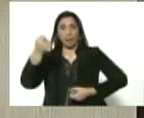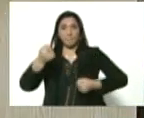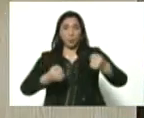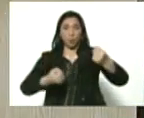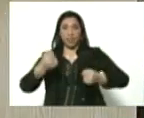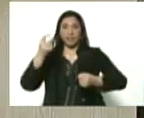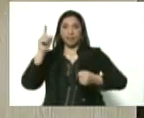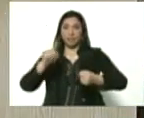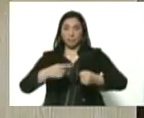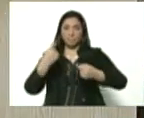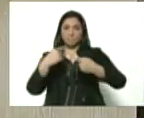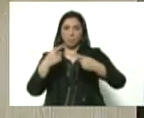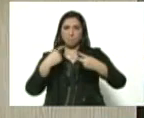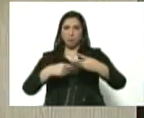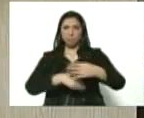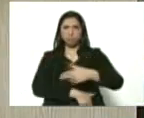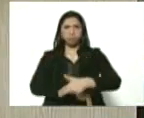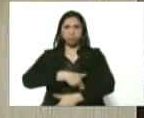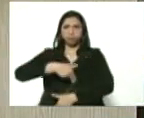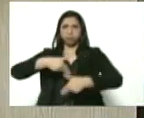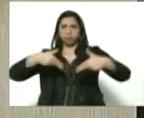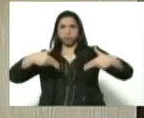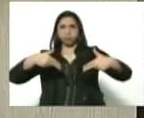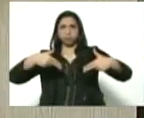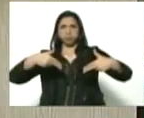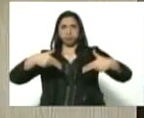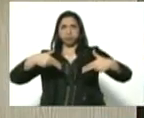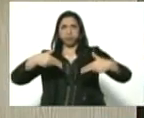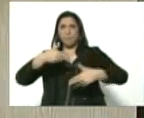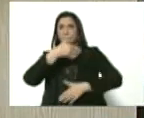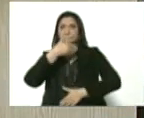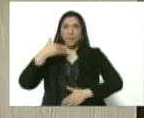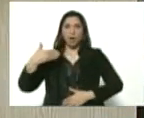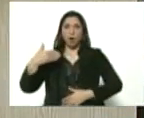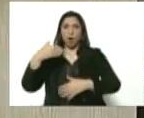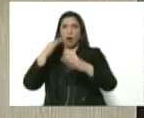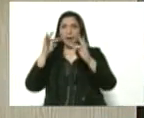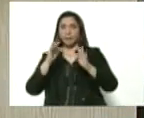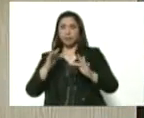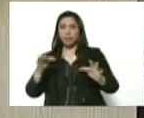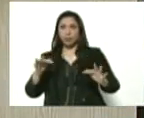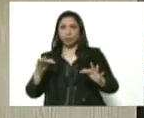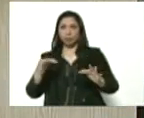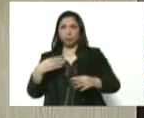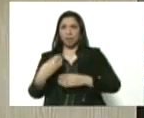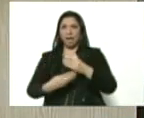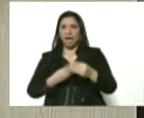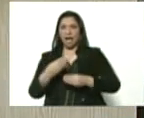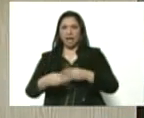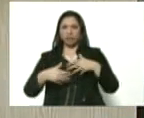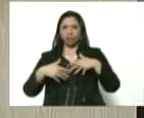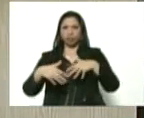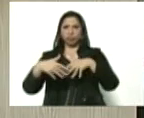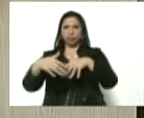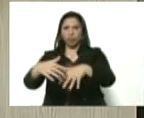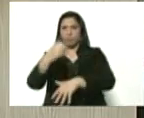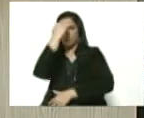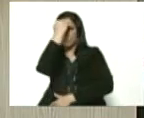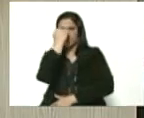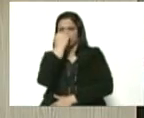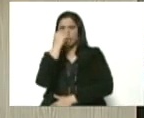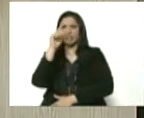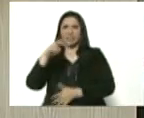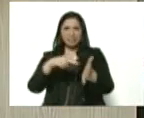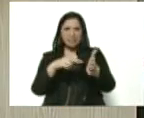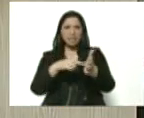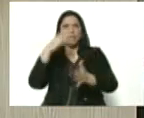una serie de armas que, al mejor estilo de lo que han hecho las tropas mercenarias y el ISIS en Siria,